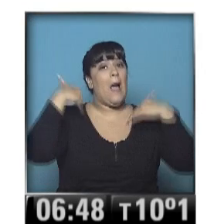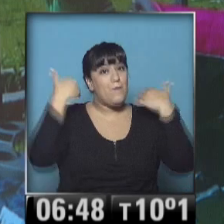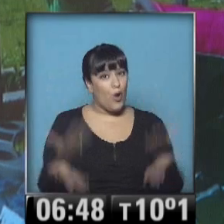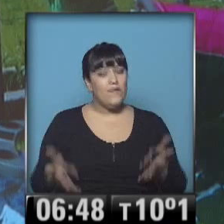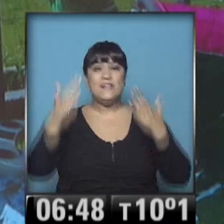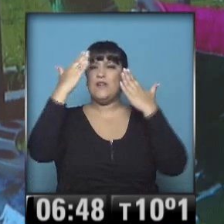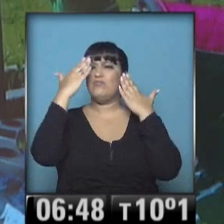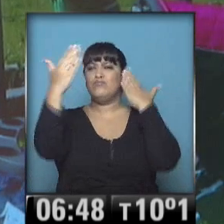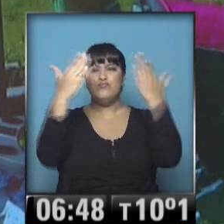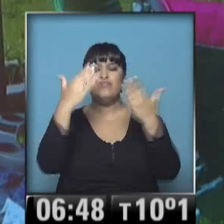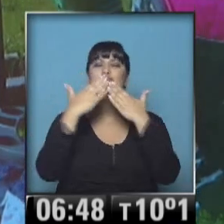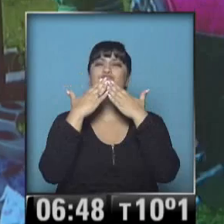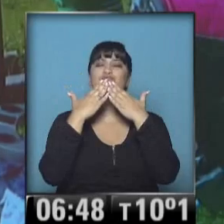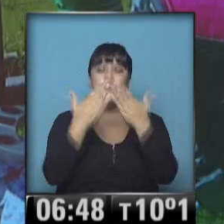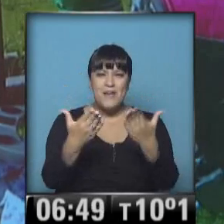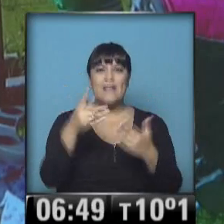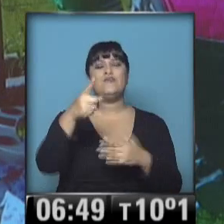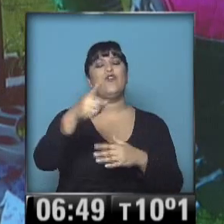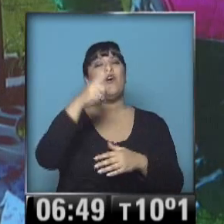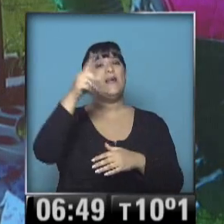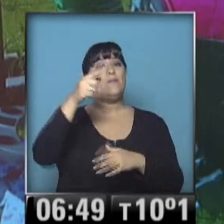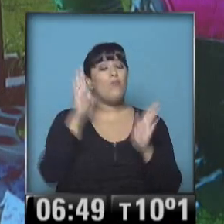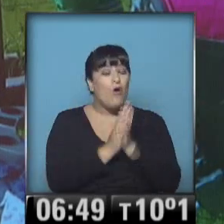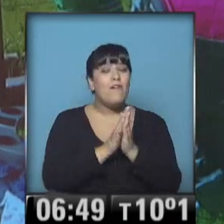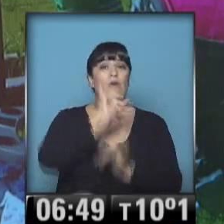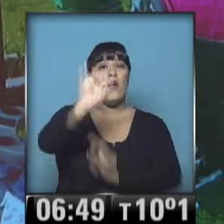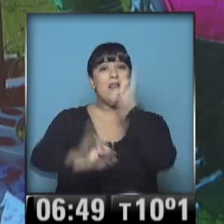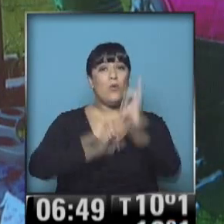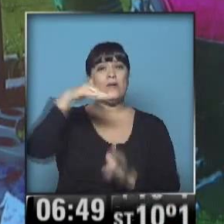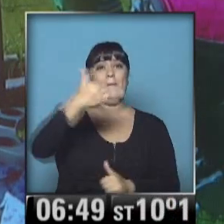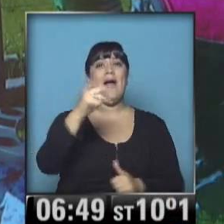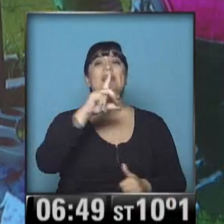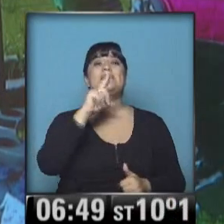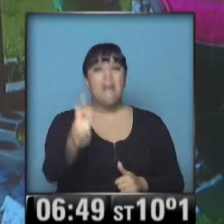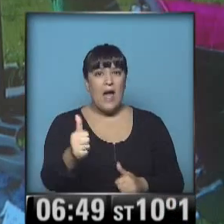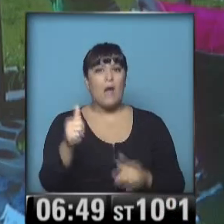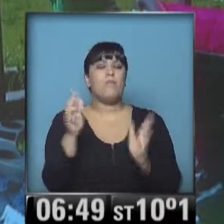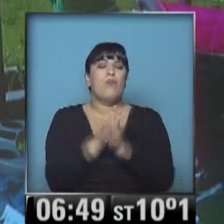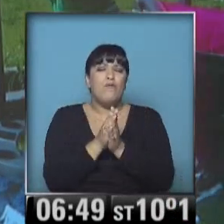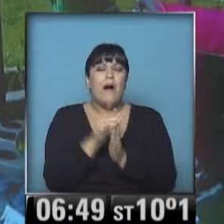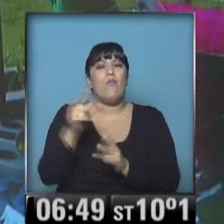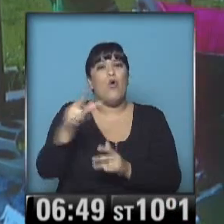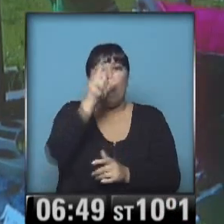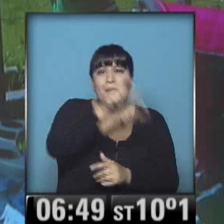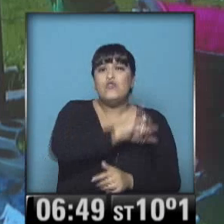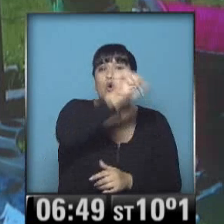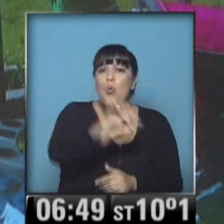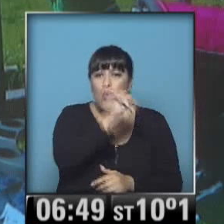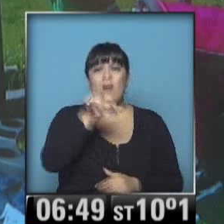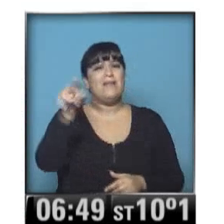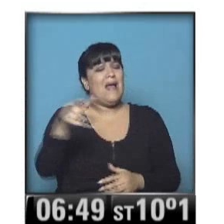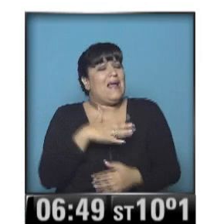un besazo y que alguien le cuente, por favor, a Marta Castro. Alguien que le cuente que la queremos